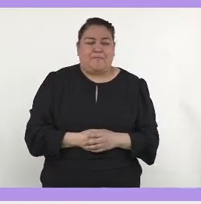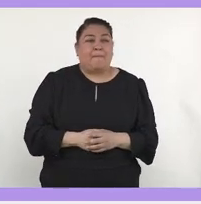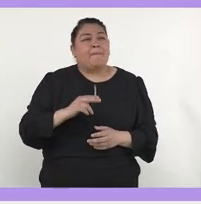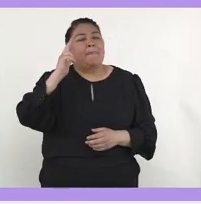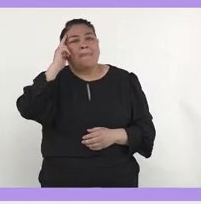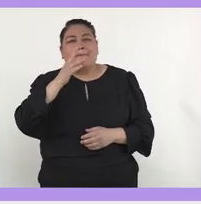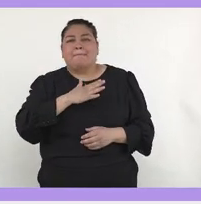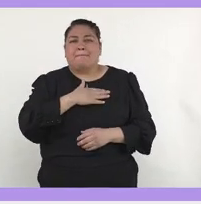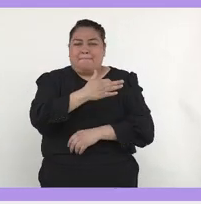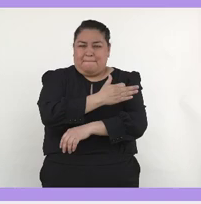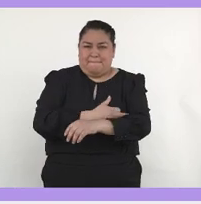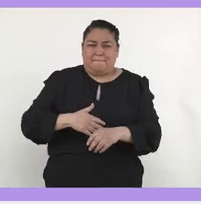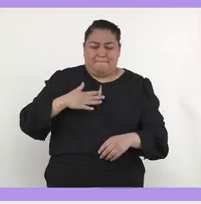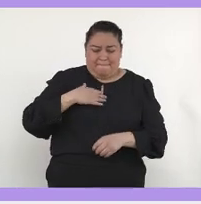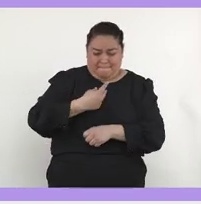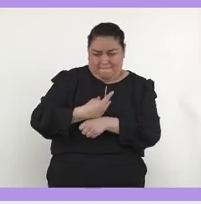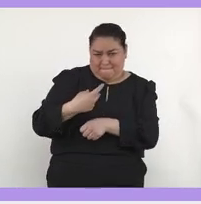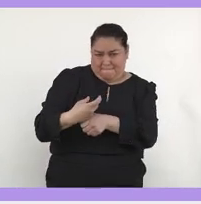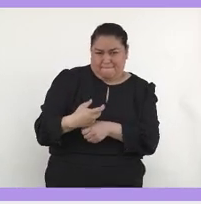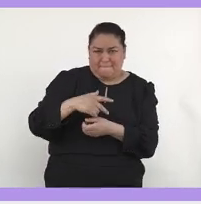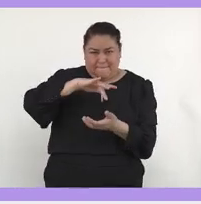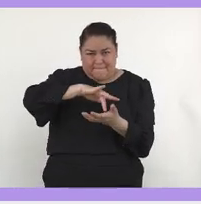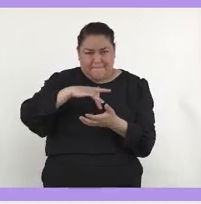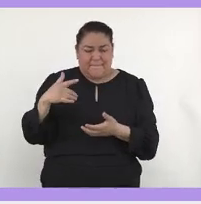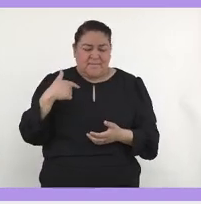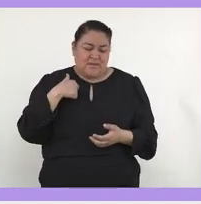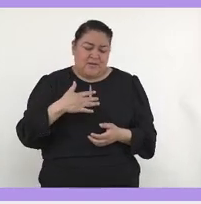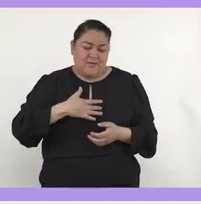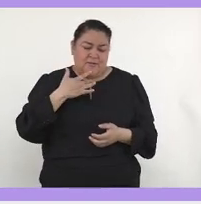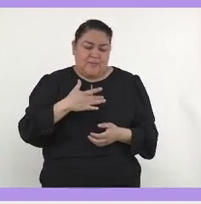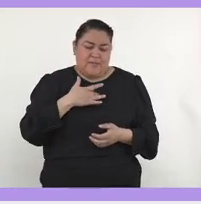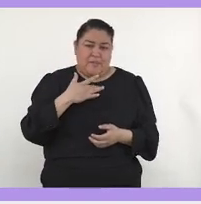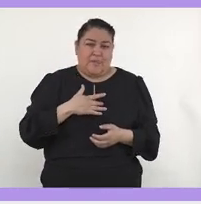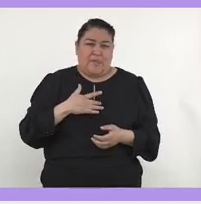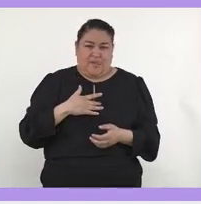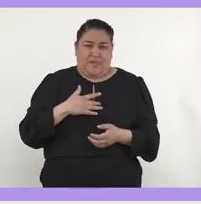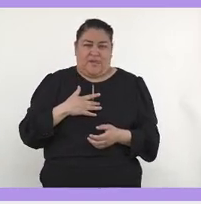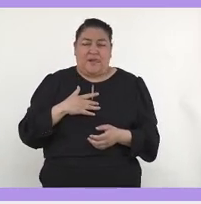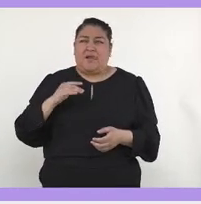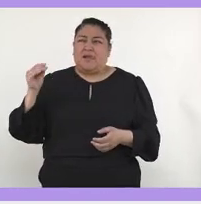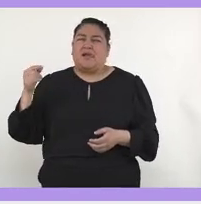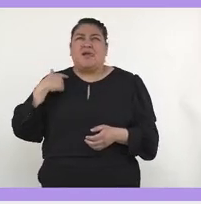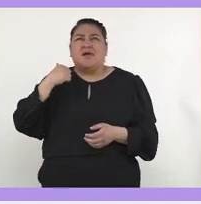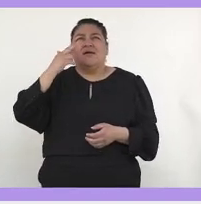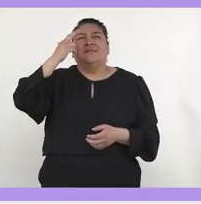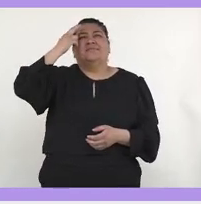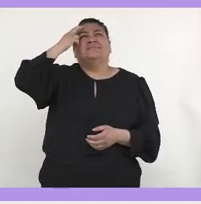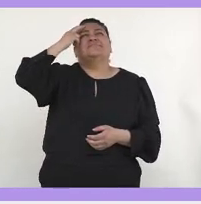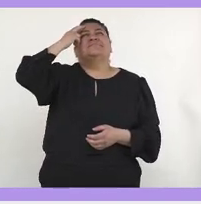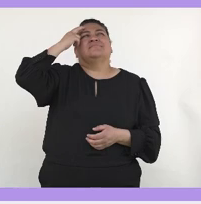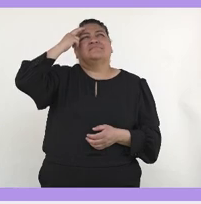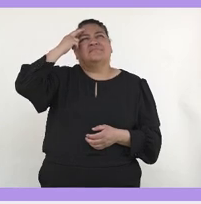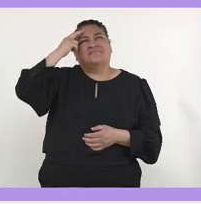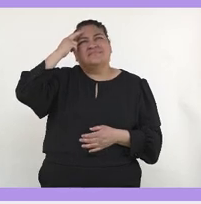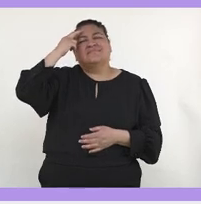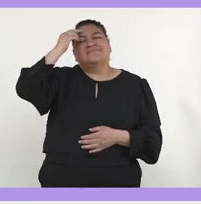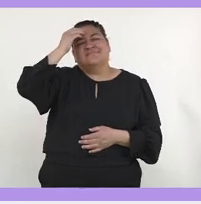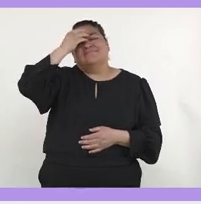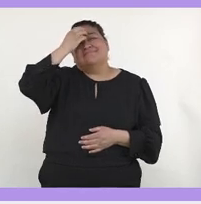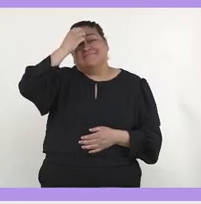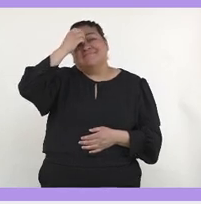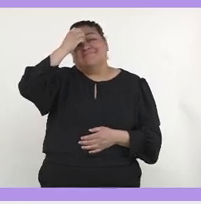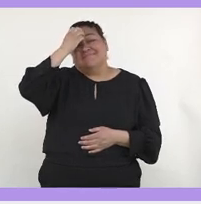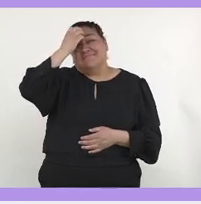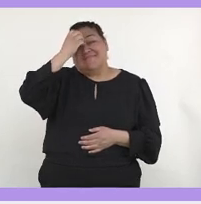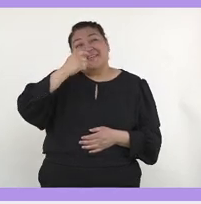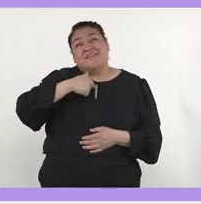agradecer nuevamente la invitación Híjole Sí yo sí me trasladé muchísimo esta parte de los años perdón este no es que sea